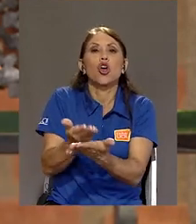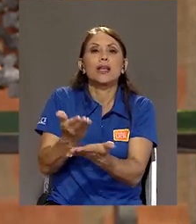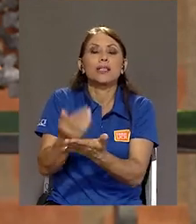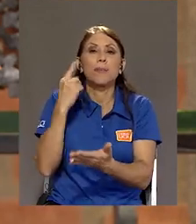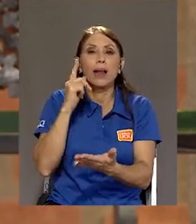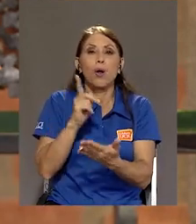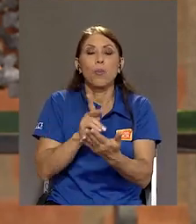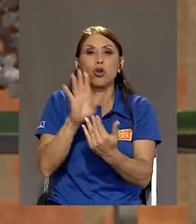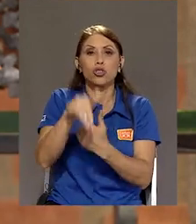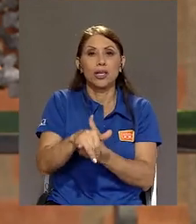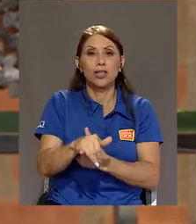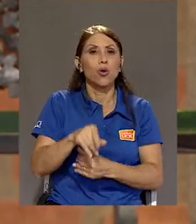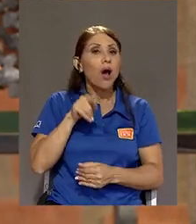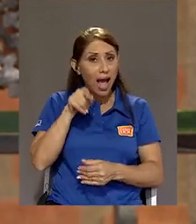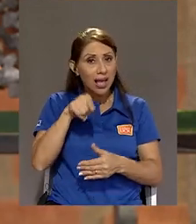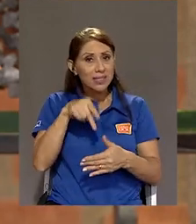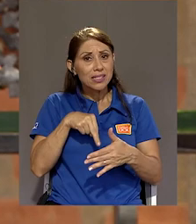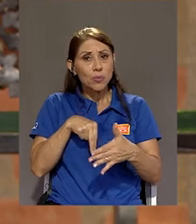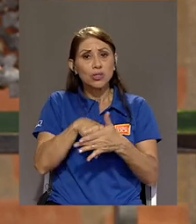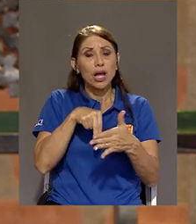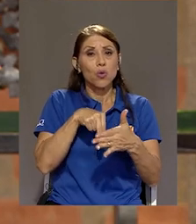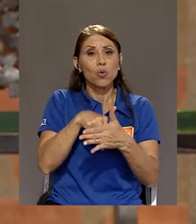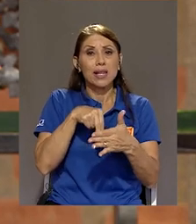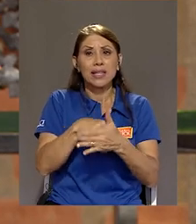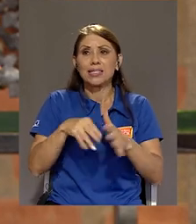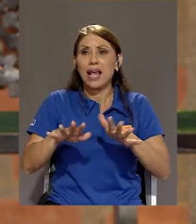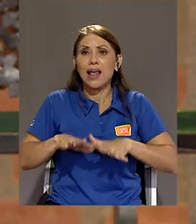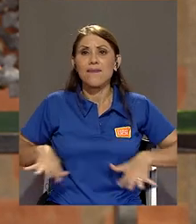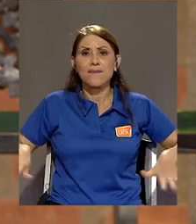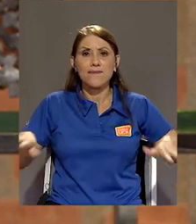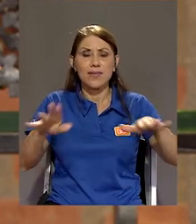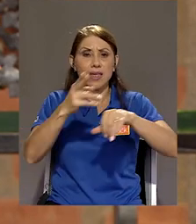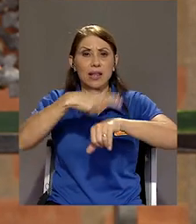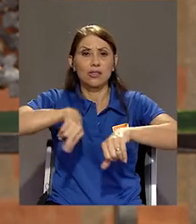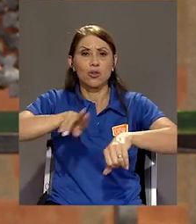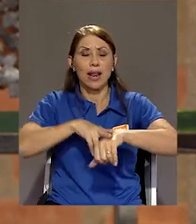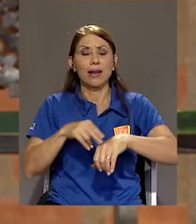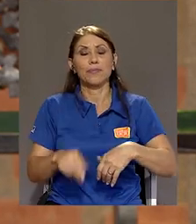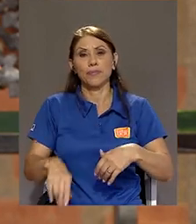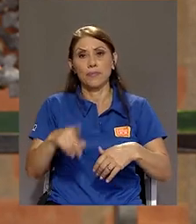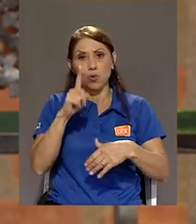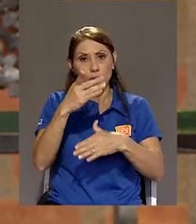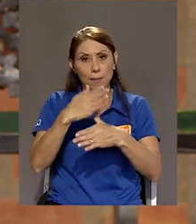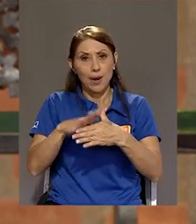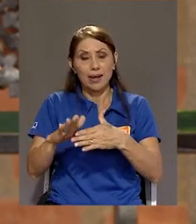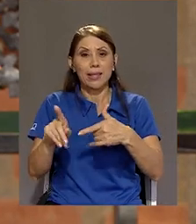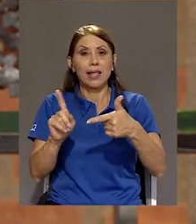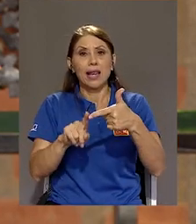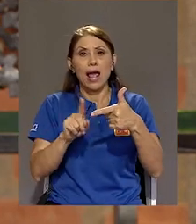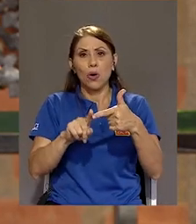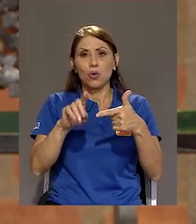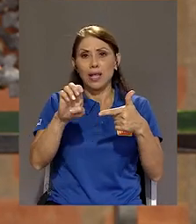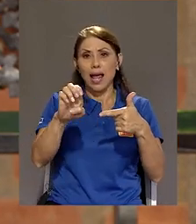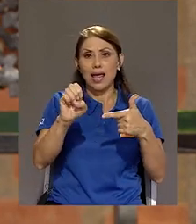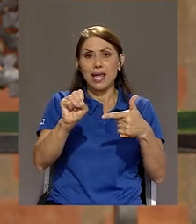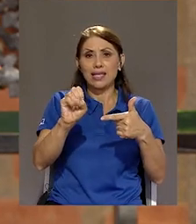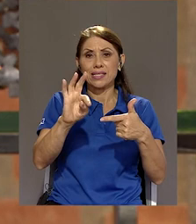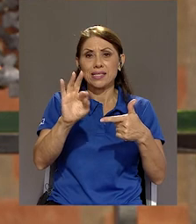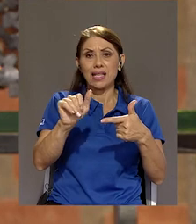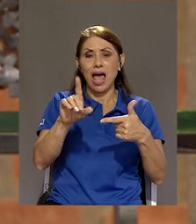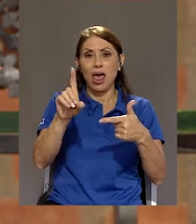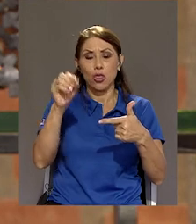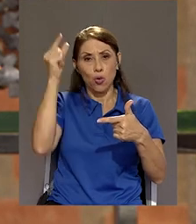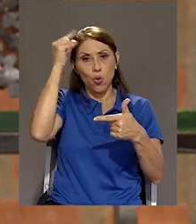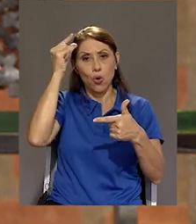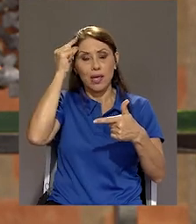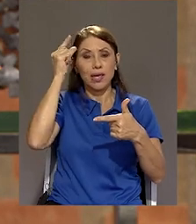vida nacional. Bueno, esa es una parte. La otra tiene que ver con Estado y sociedad. Tratar de